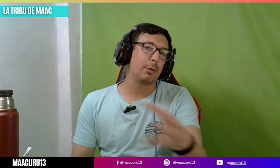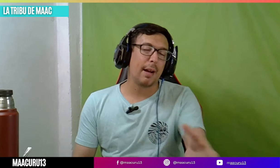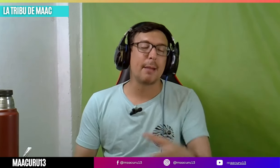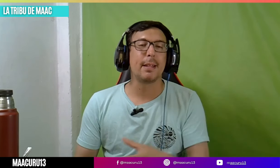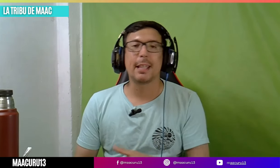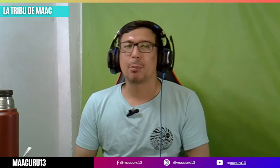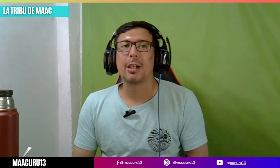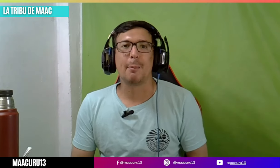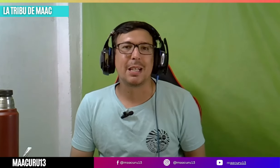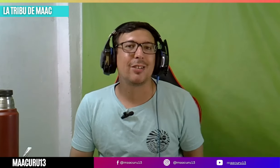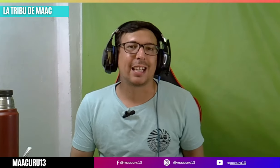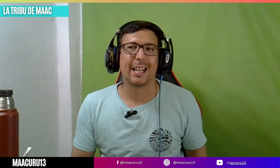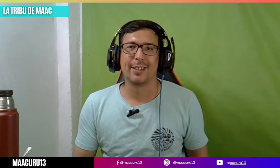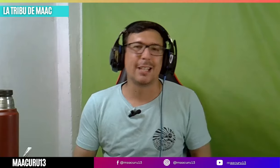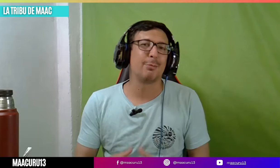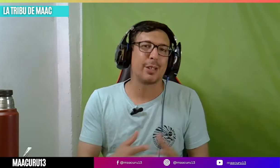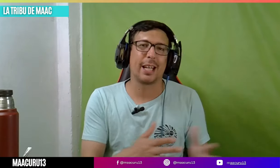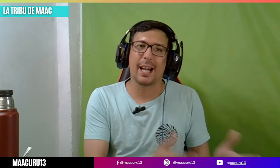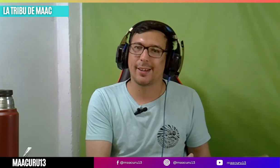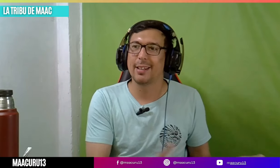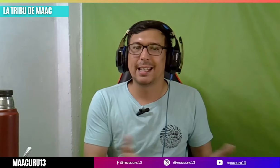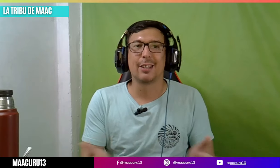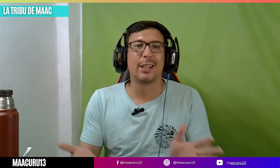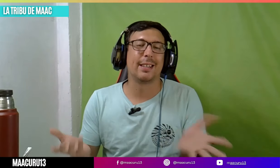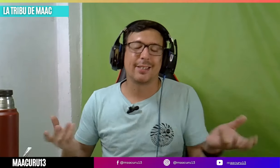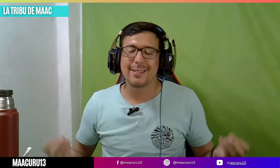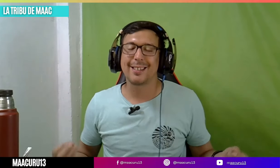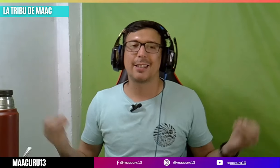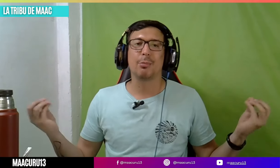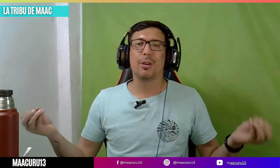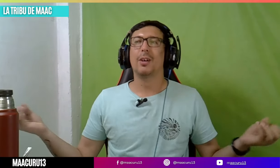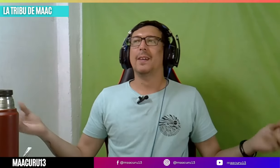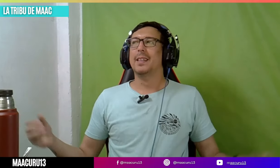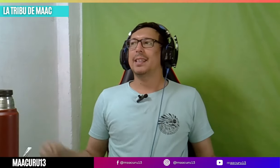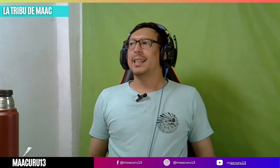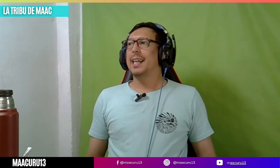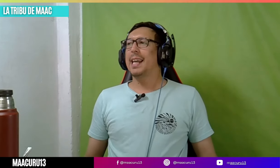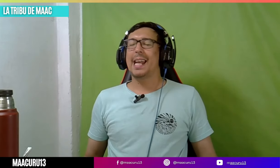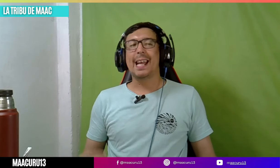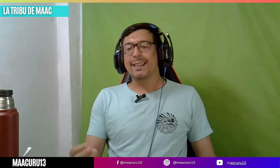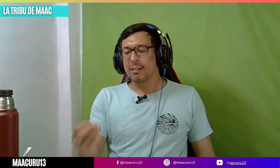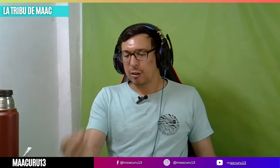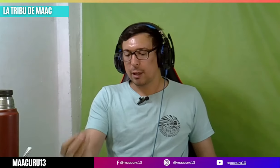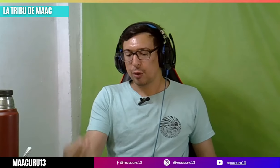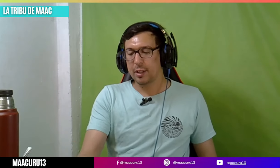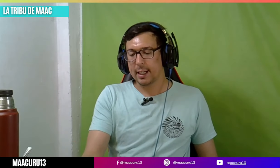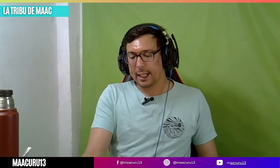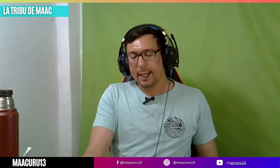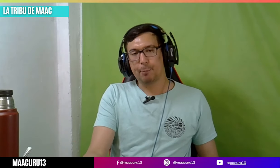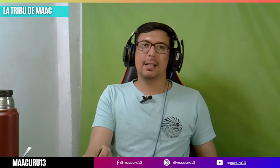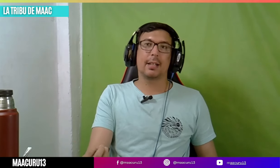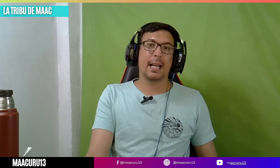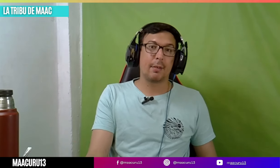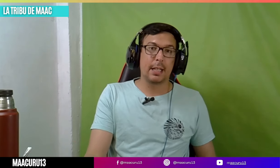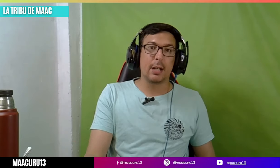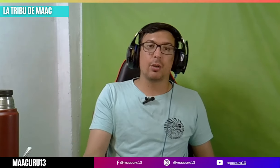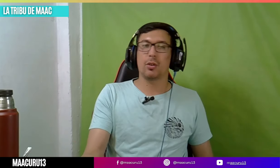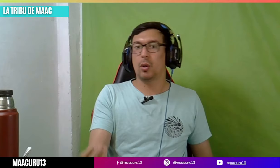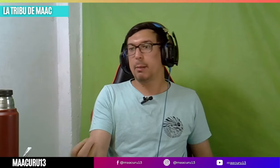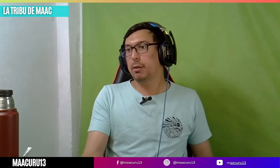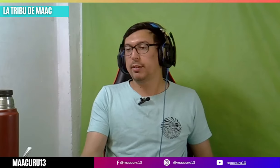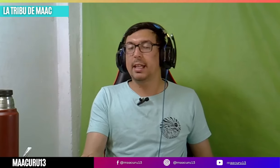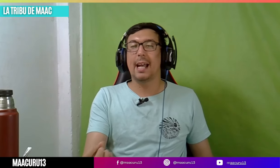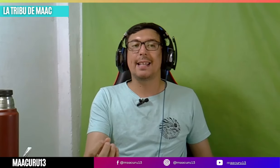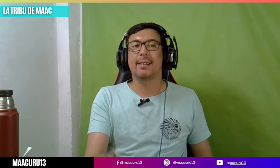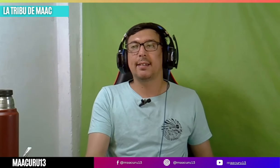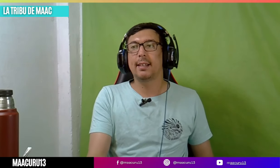y probablemente pongan preso al carabinero porque agarró al delincuente. Entonces, tipo, esas son las cosas que carabineros o